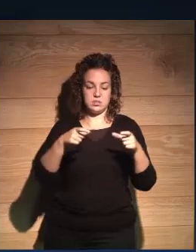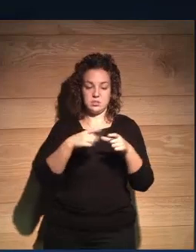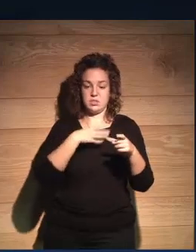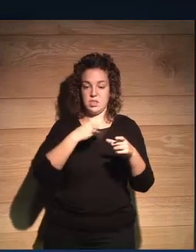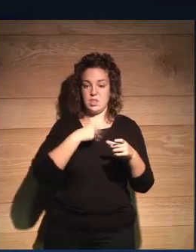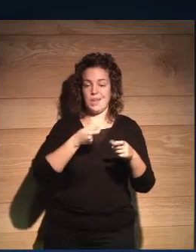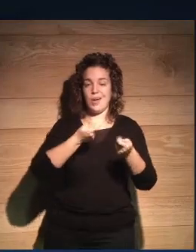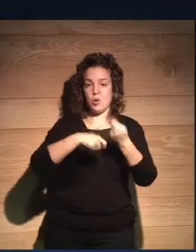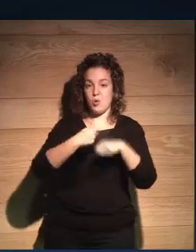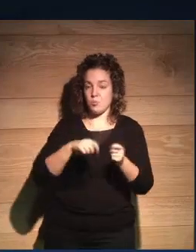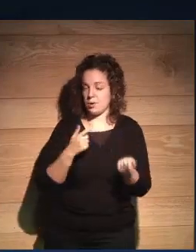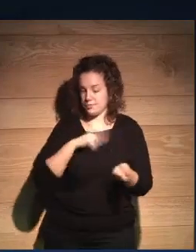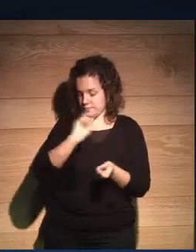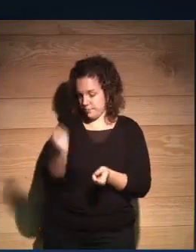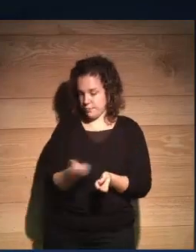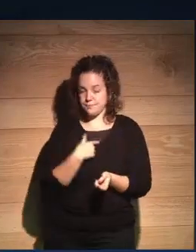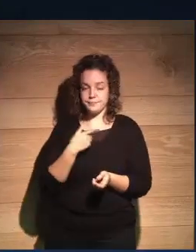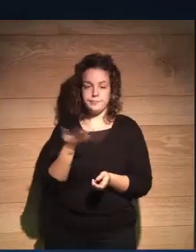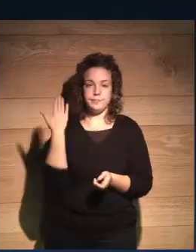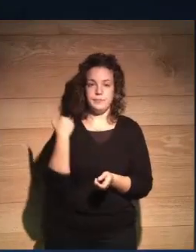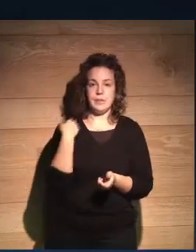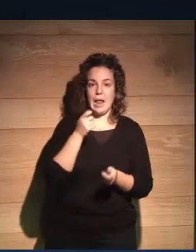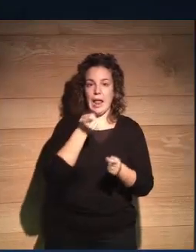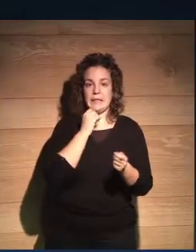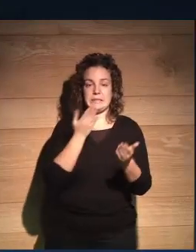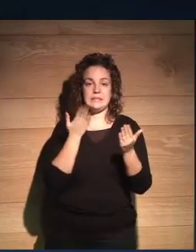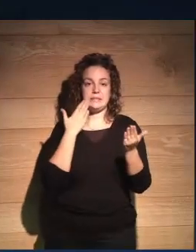están continuamente. El otro día hubo una entrevista